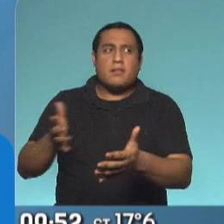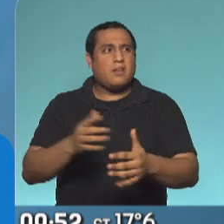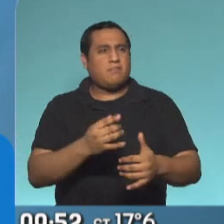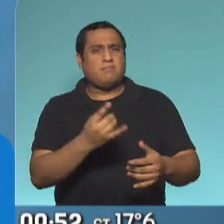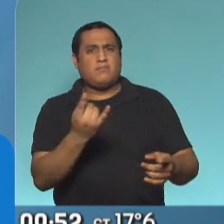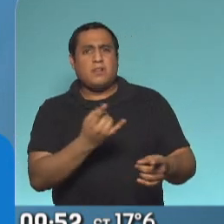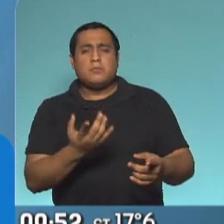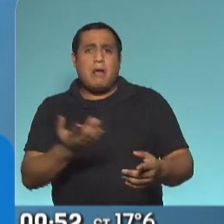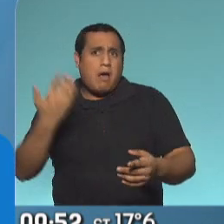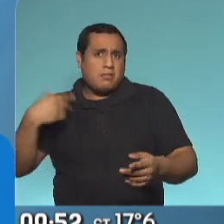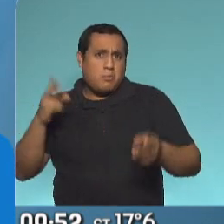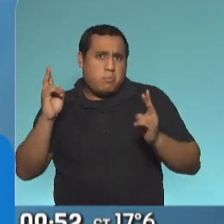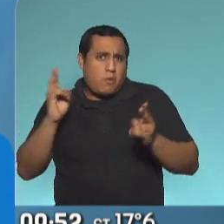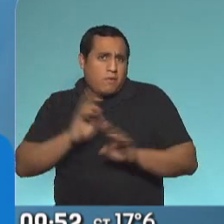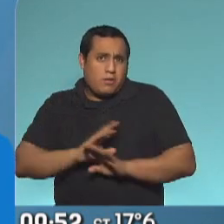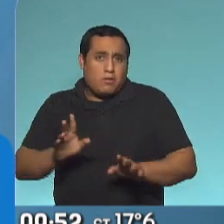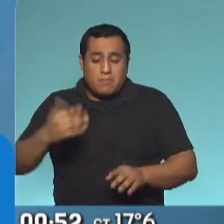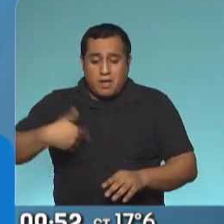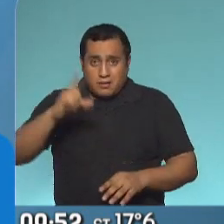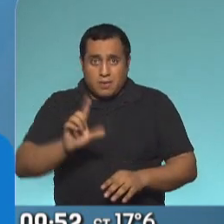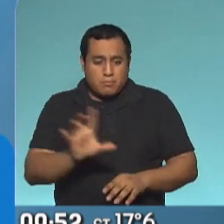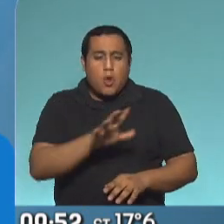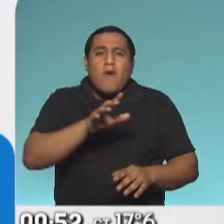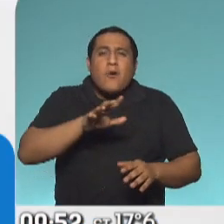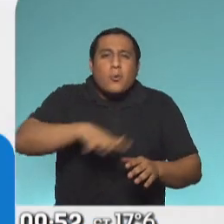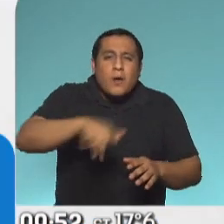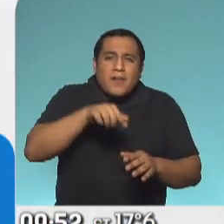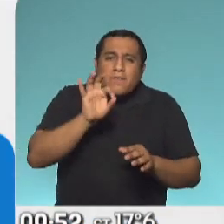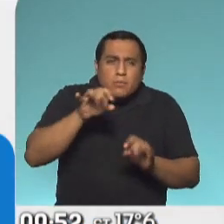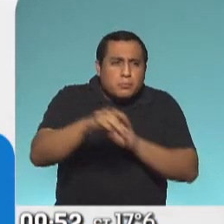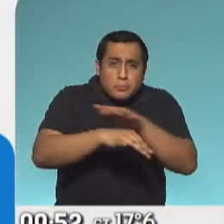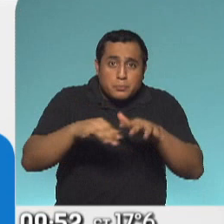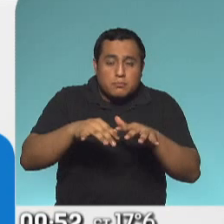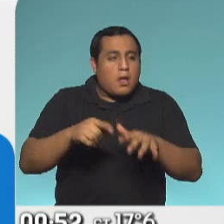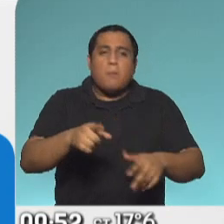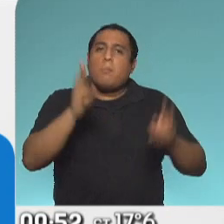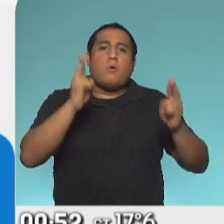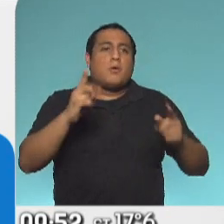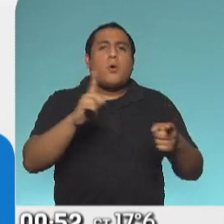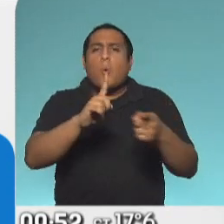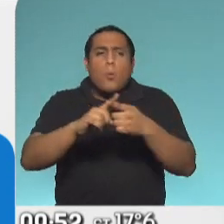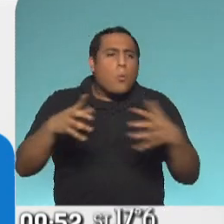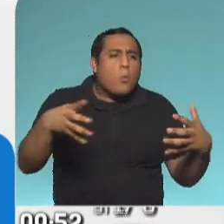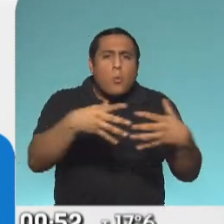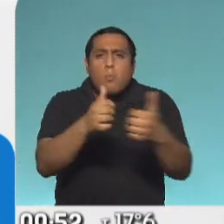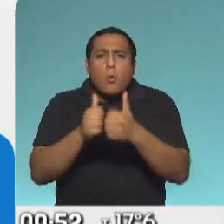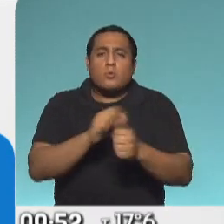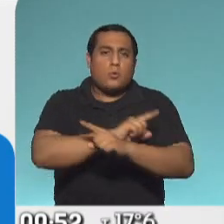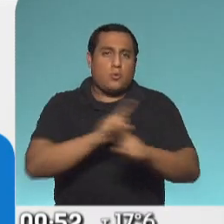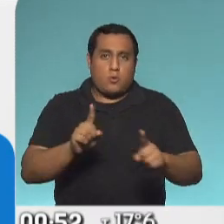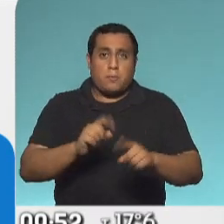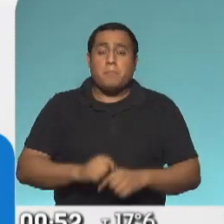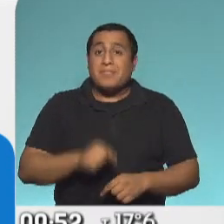estaban prohibidas en una gran parte del país donde había transmisión comunitaria y se toma una restricción temporaria así donde